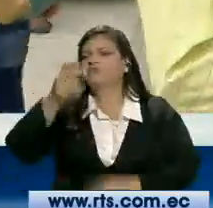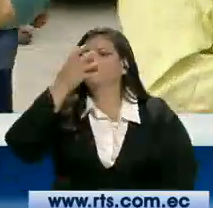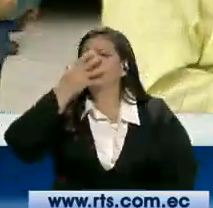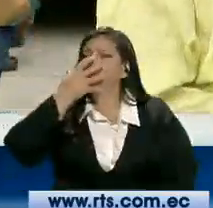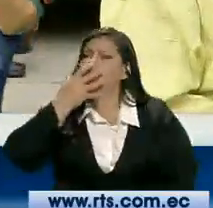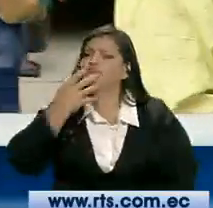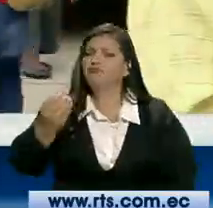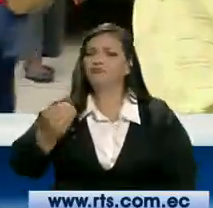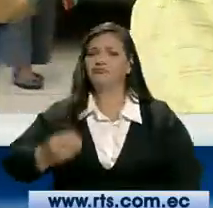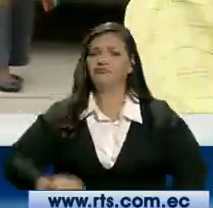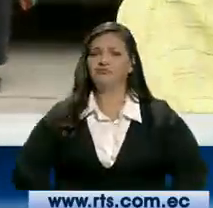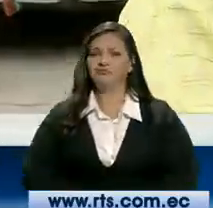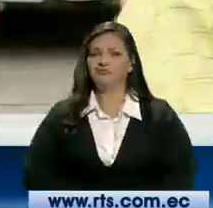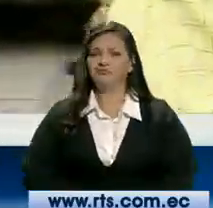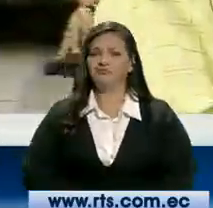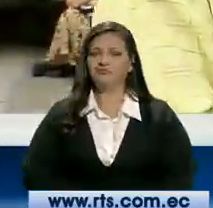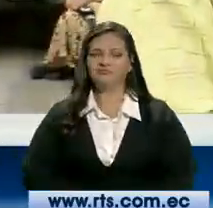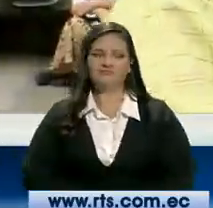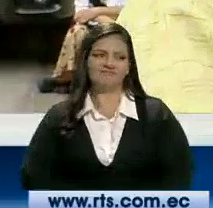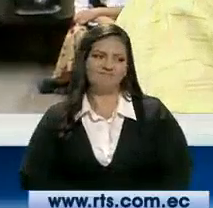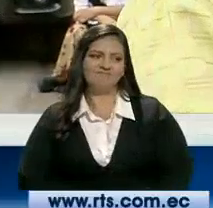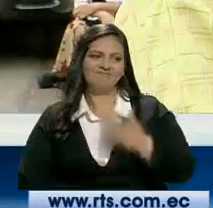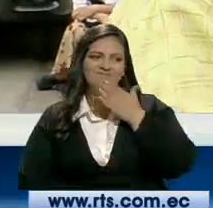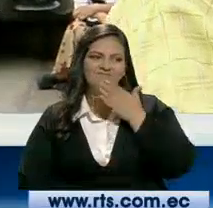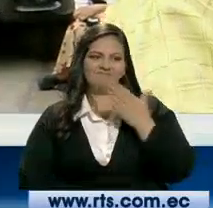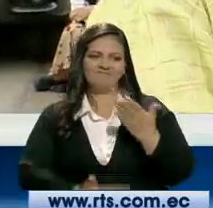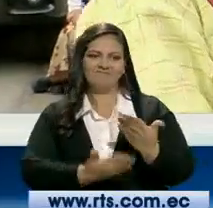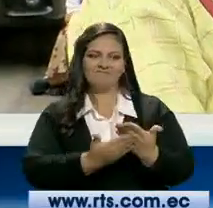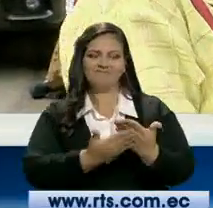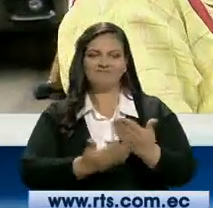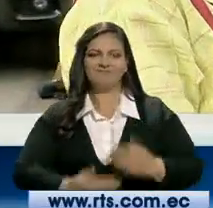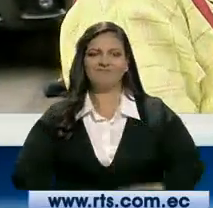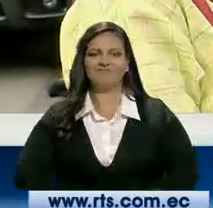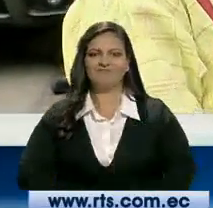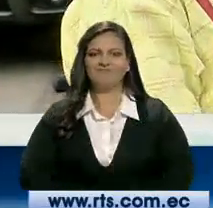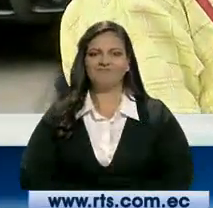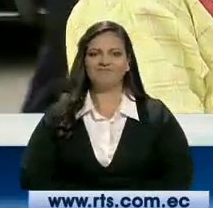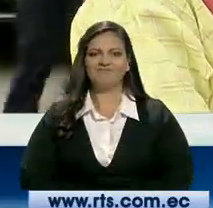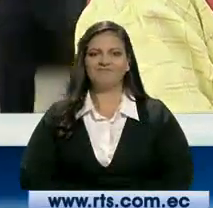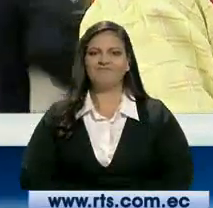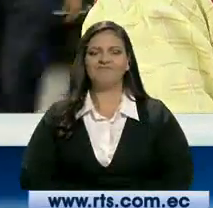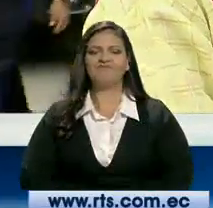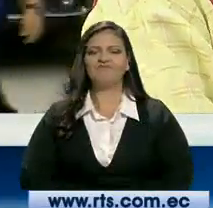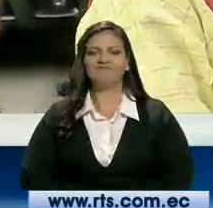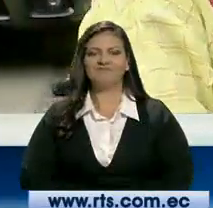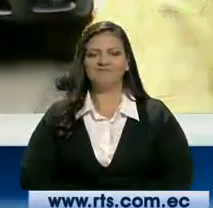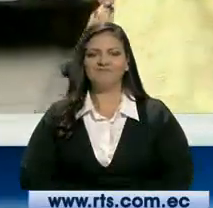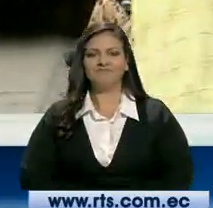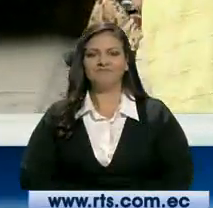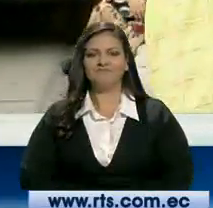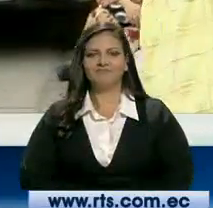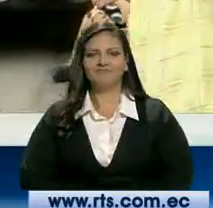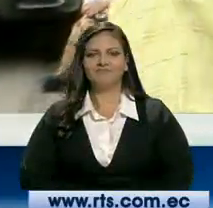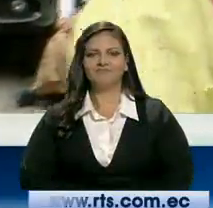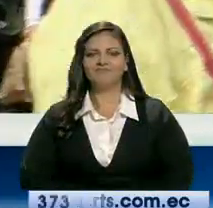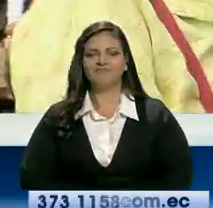¿Cómo Muchísimas nos ayuda? Gracias. Yo soy gracias por siempre estar con programa, nosotros. Sí, sí. Y nosotros vamos a estar siempre con ustedes en agradecimiento a todos los que hacen. Muchas